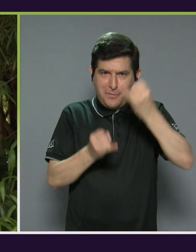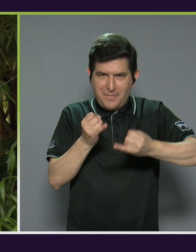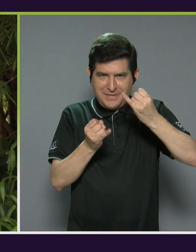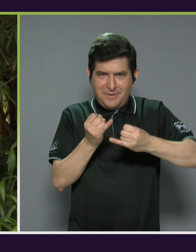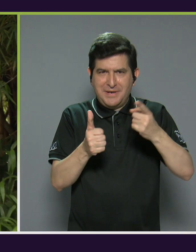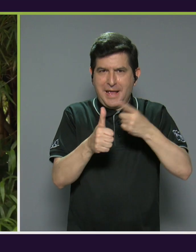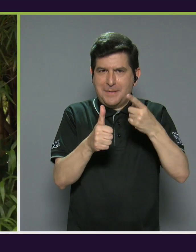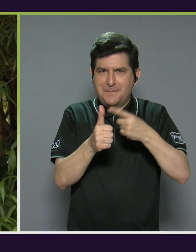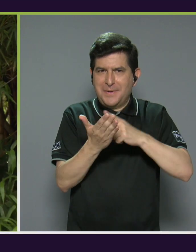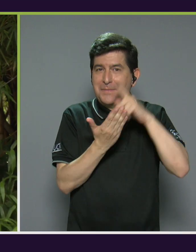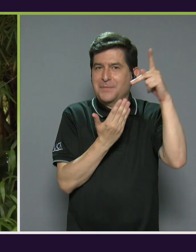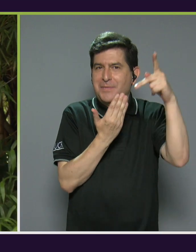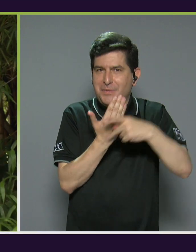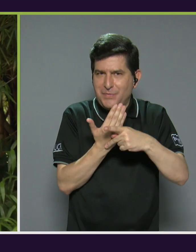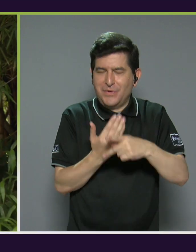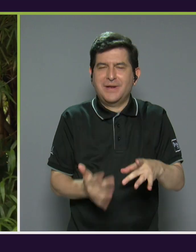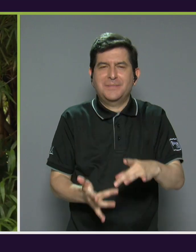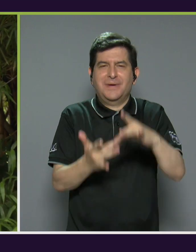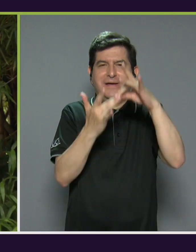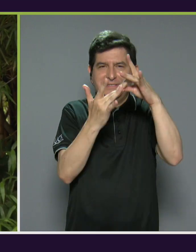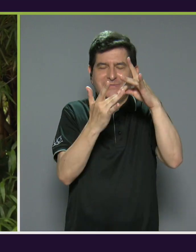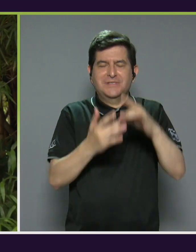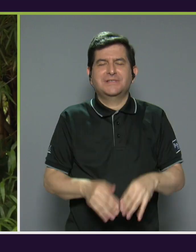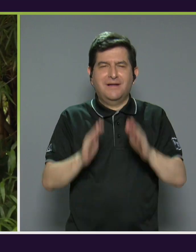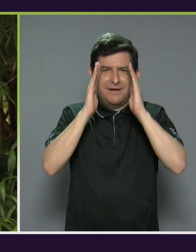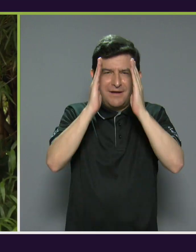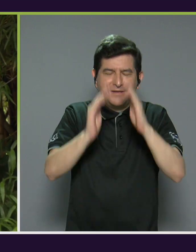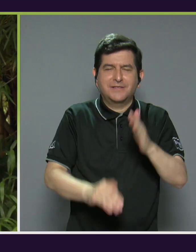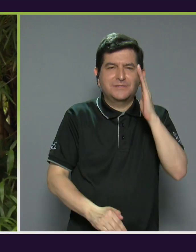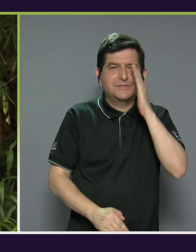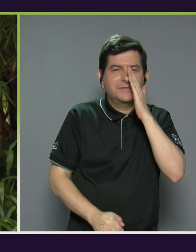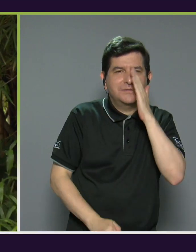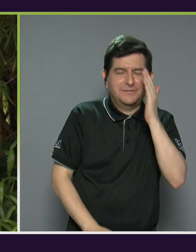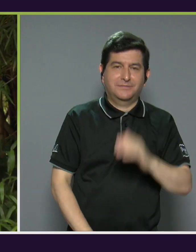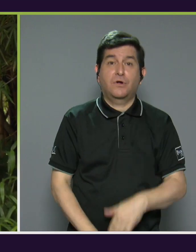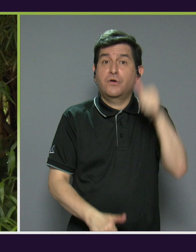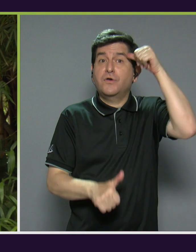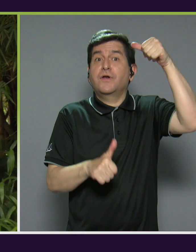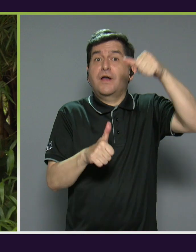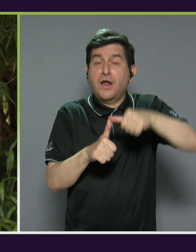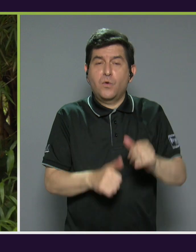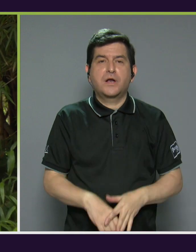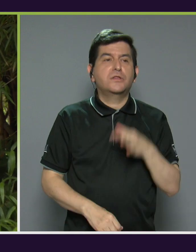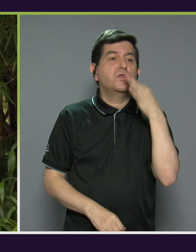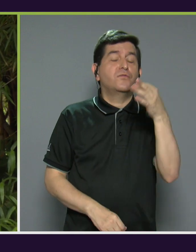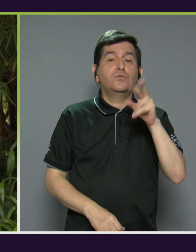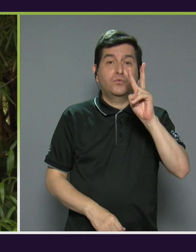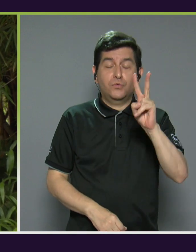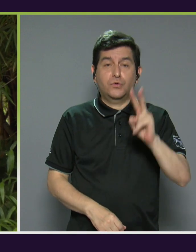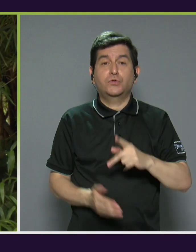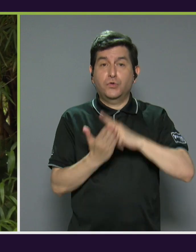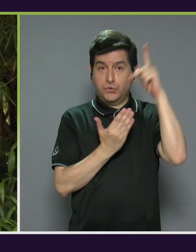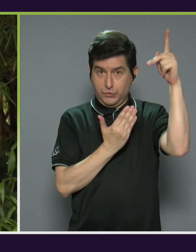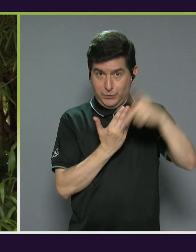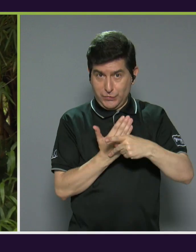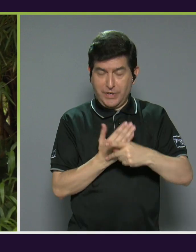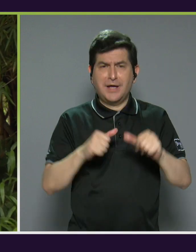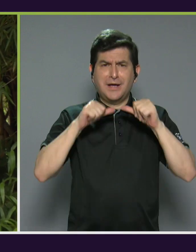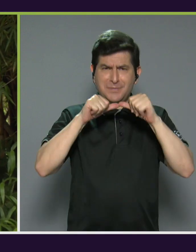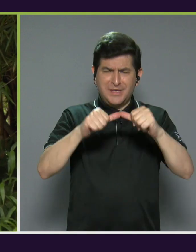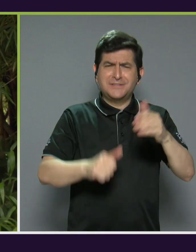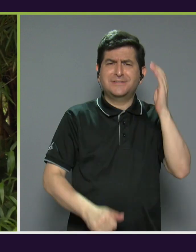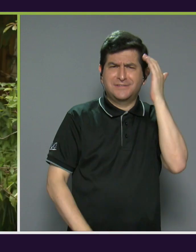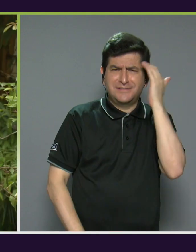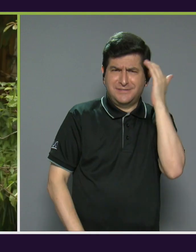De esta forma finalizamos esta primera entrega de programas especiales dedicados a las madres. Recuerde que en las próximas 2 ediciones